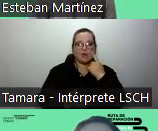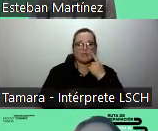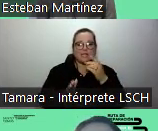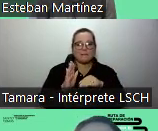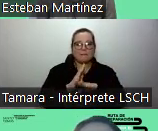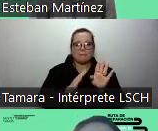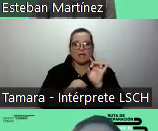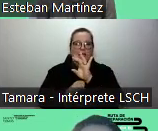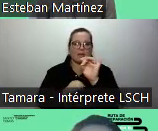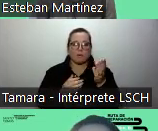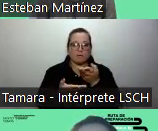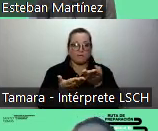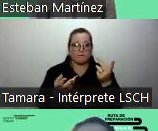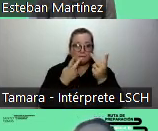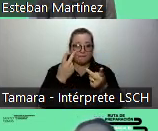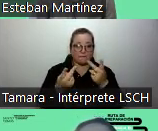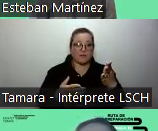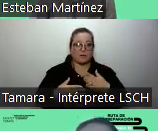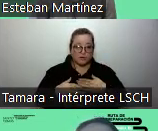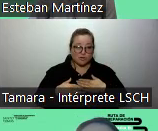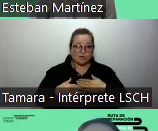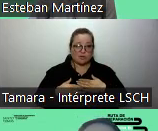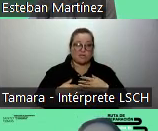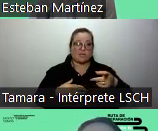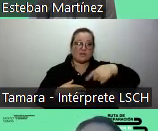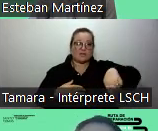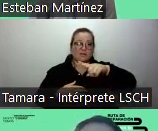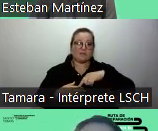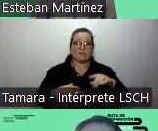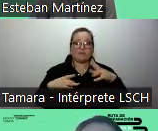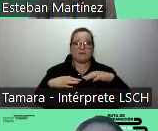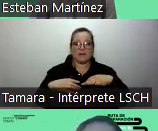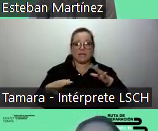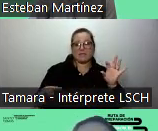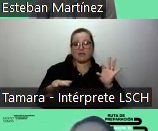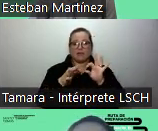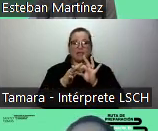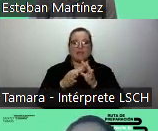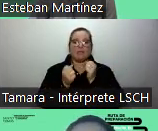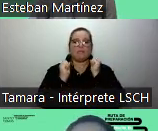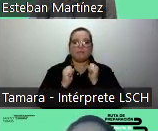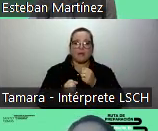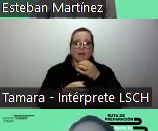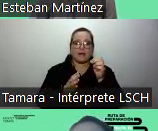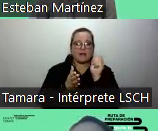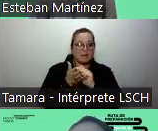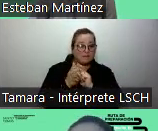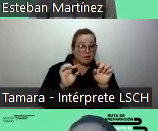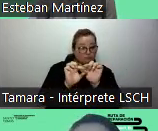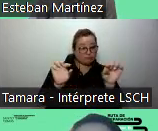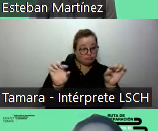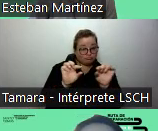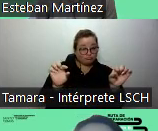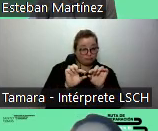quienes ven ahí somos nosotros y estaremos felices de seguir conectados pueden escribirnos a egresados @